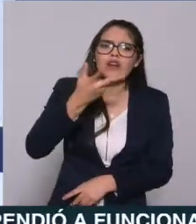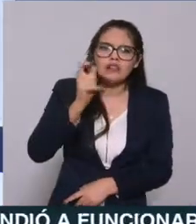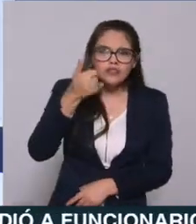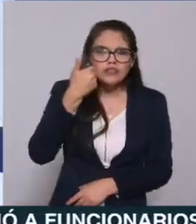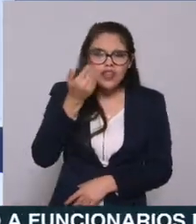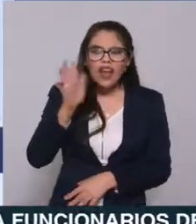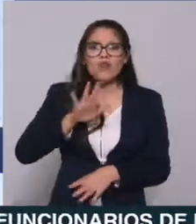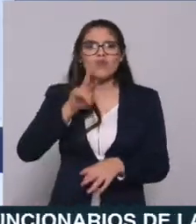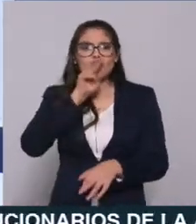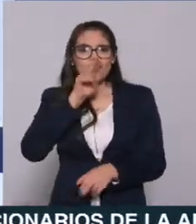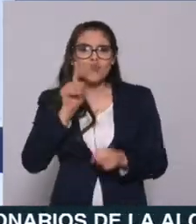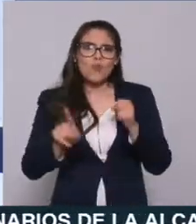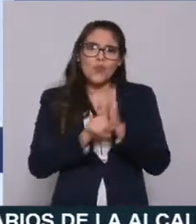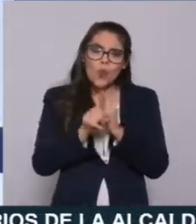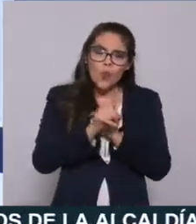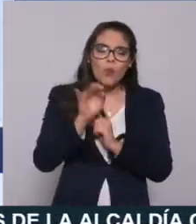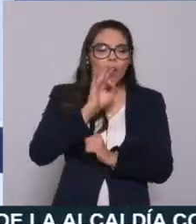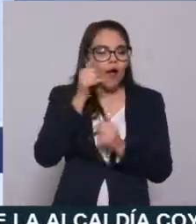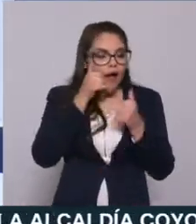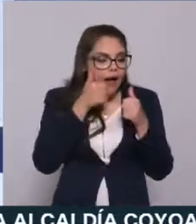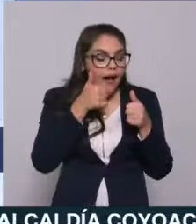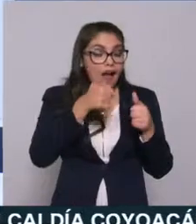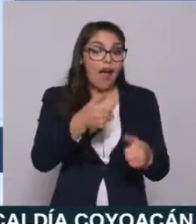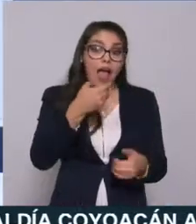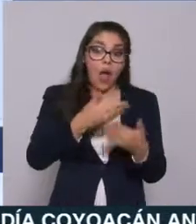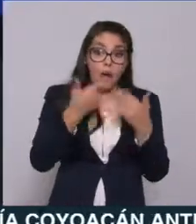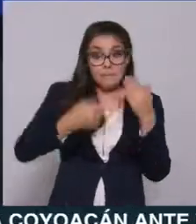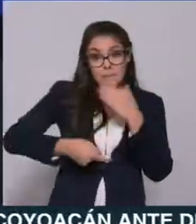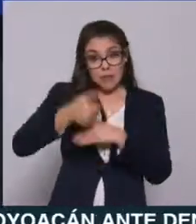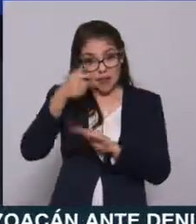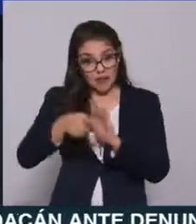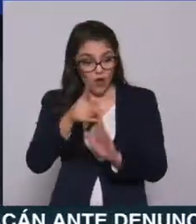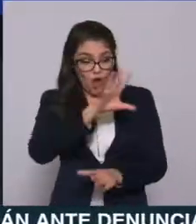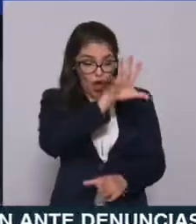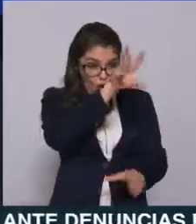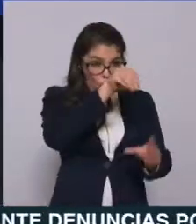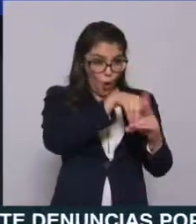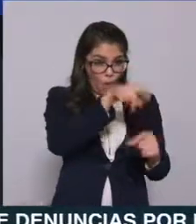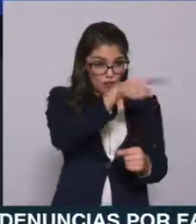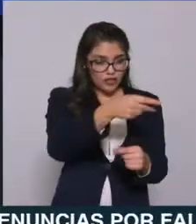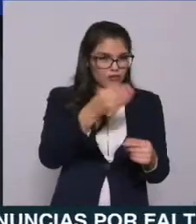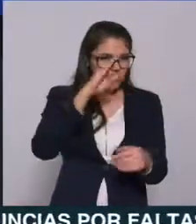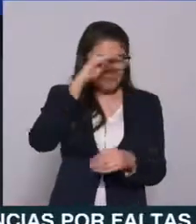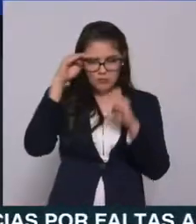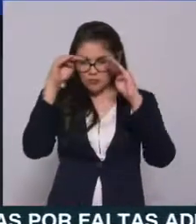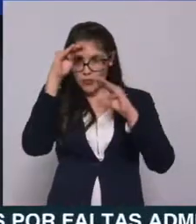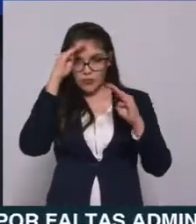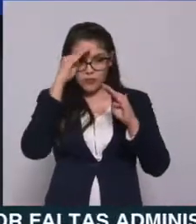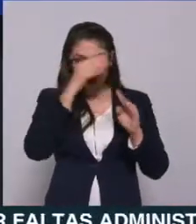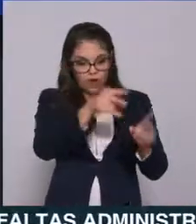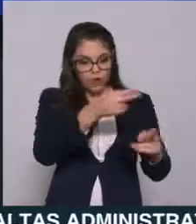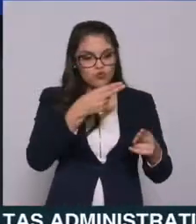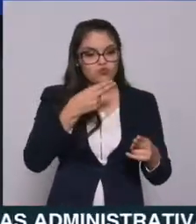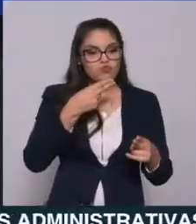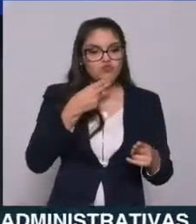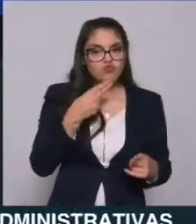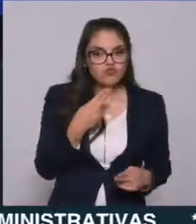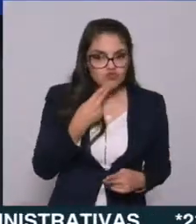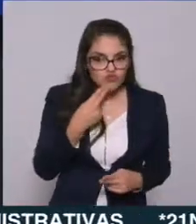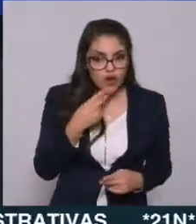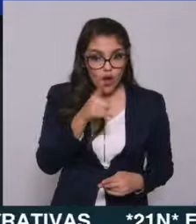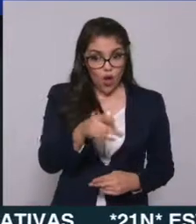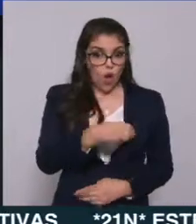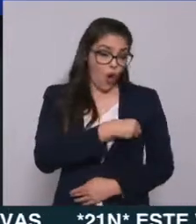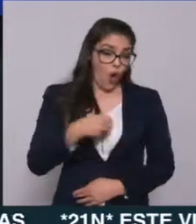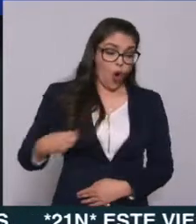ellas y ellos, y por primera vez lo que queremos es que todas estas opiniones pues realmente se traduzcan en política pública. No es un ejercicio obligatorio, desde luego,